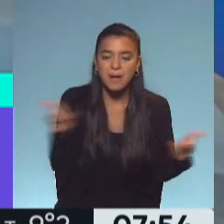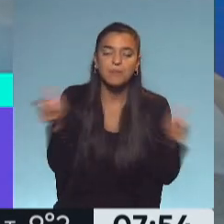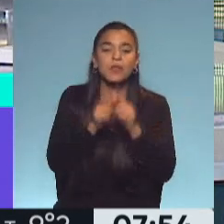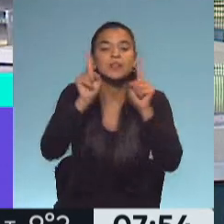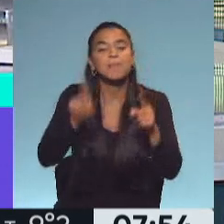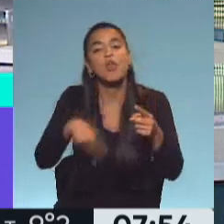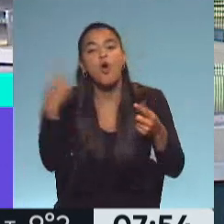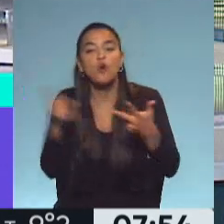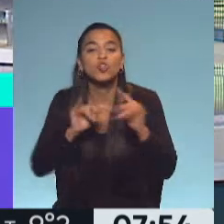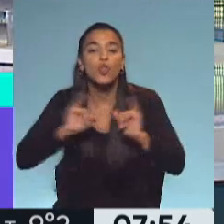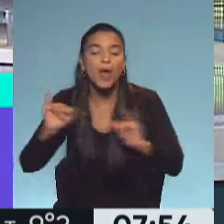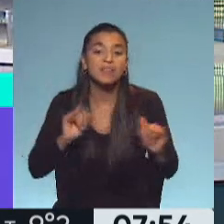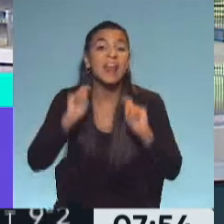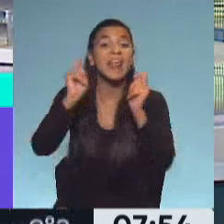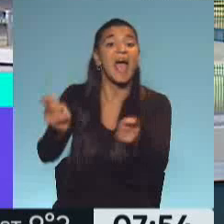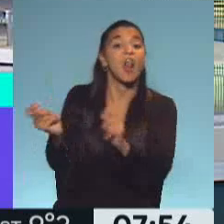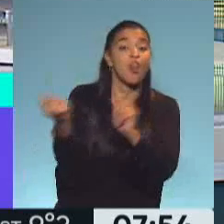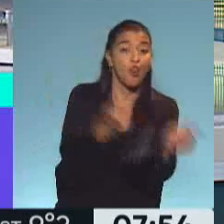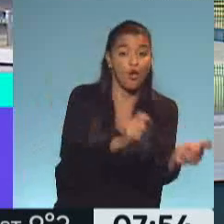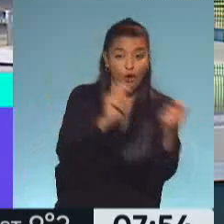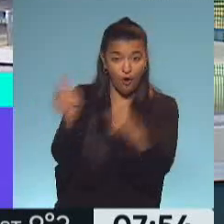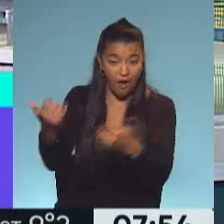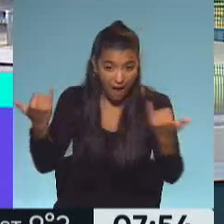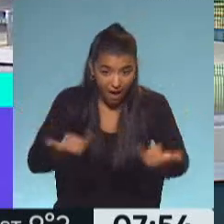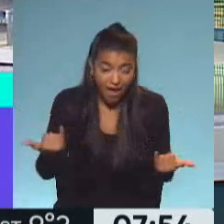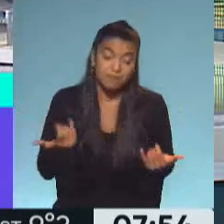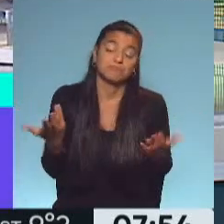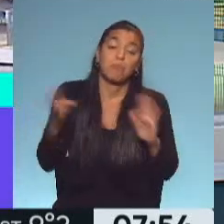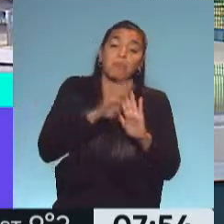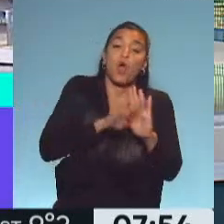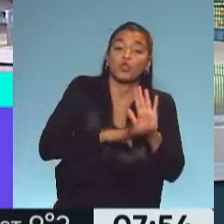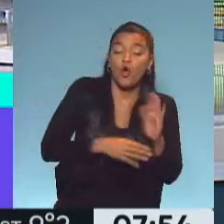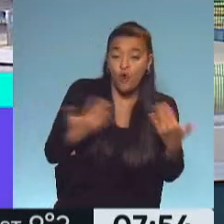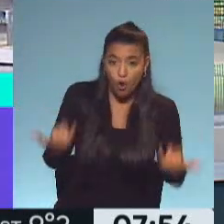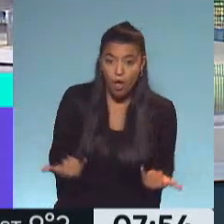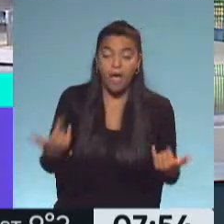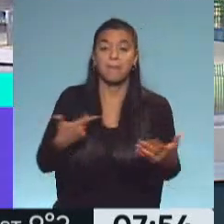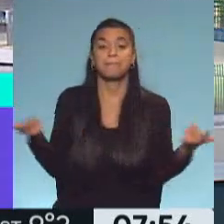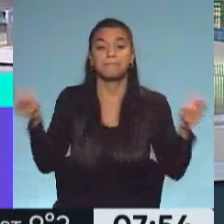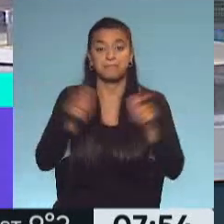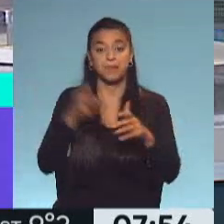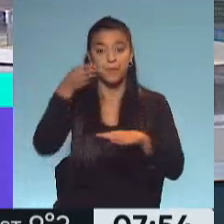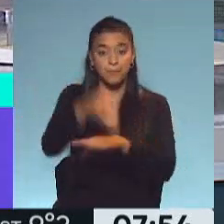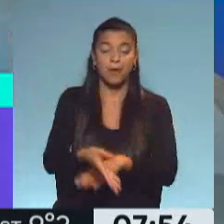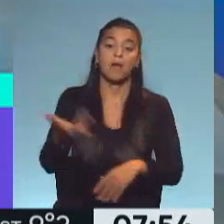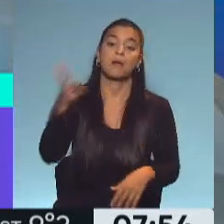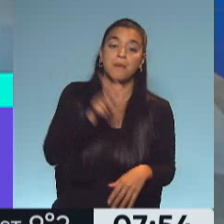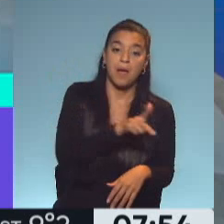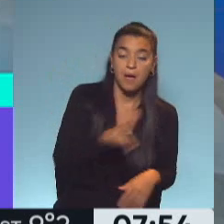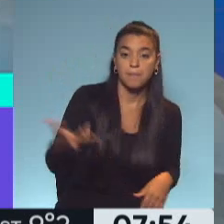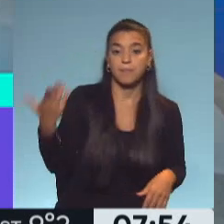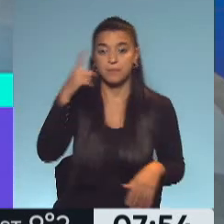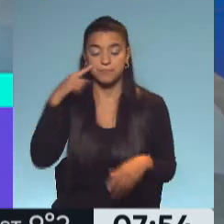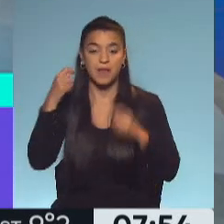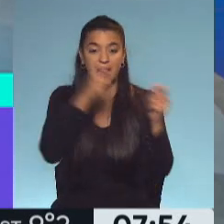también está el otro índice, el índice regalo, los obsequios que por una cuestión protocolar se hacen quienes participan de la reunión. Alberto Fernández al Papa Francisco, el ¿Tenés Papa la lista de Francisco